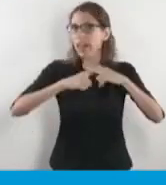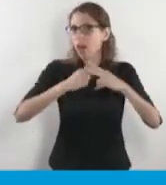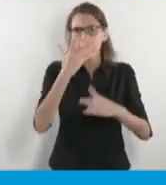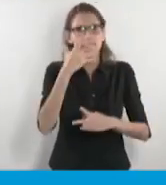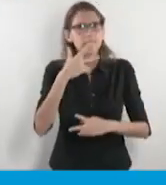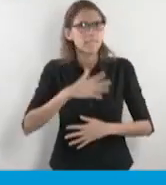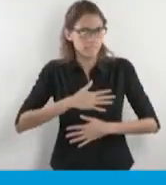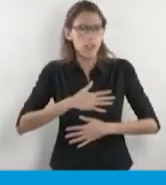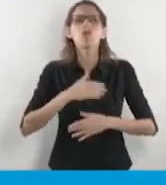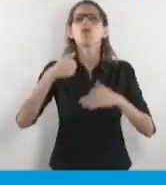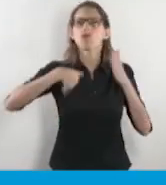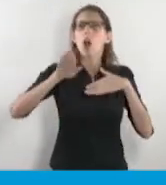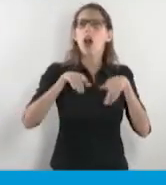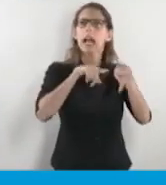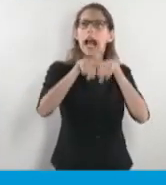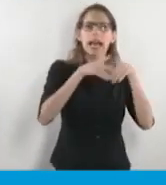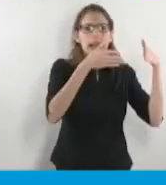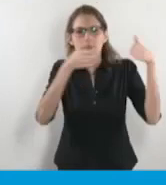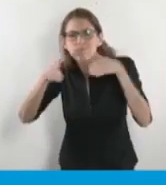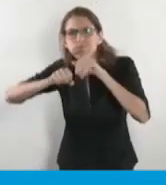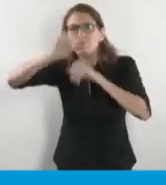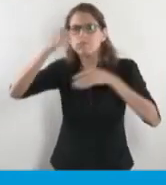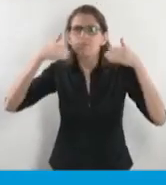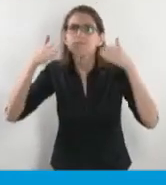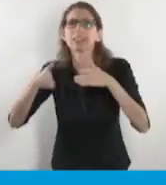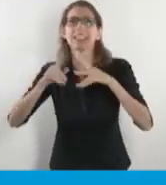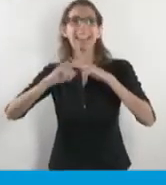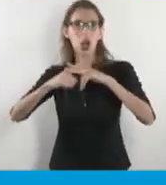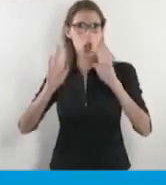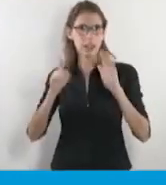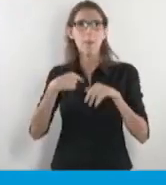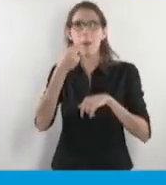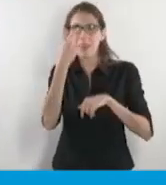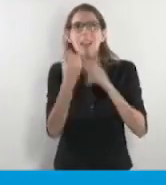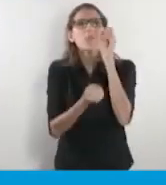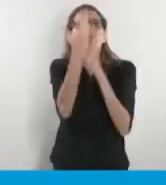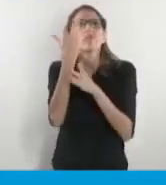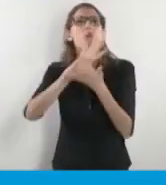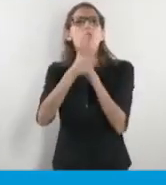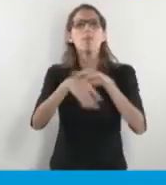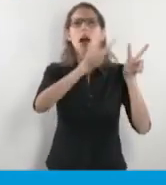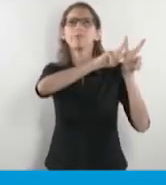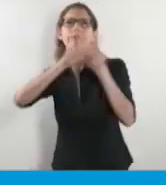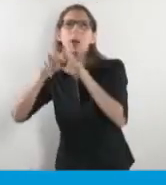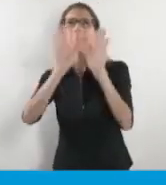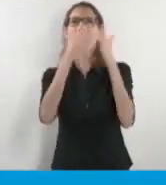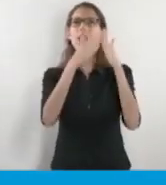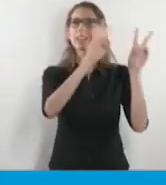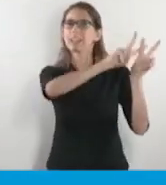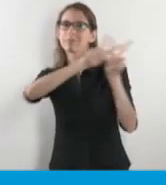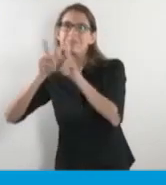dentro de la carrera es en tecnología en crear bibliotecas virtuales y repositorios hace te diría